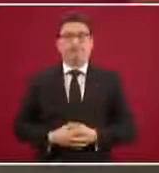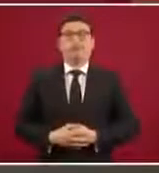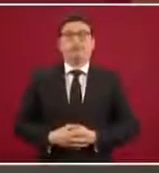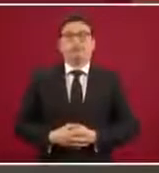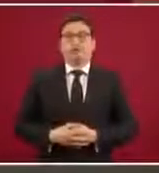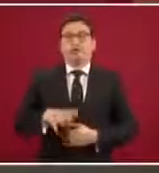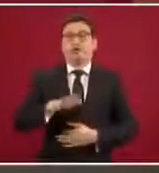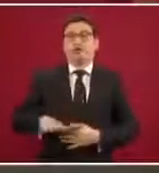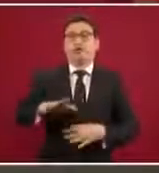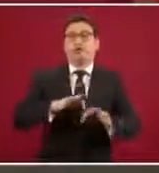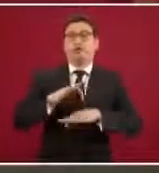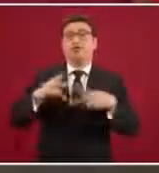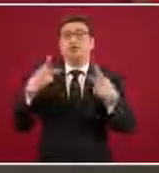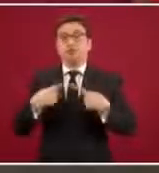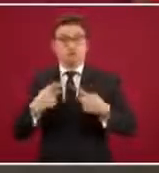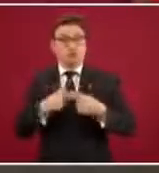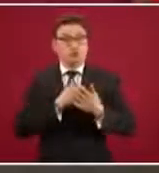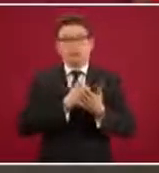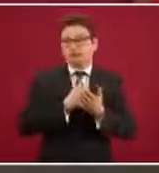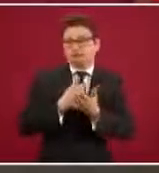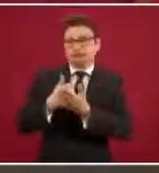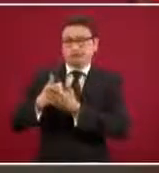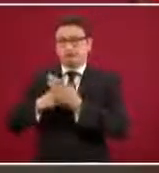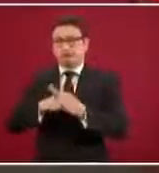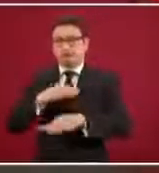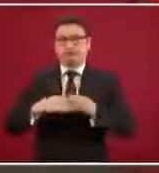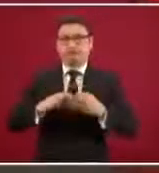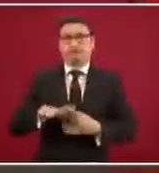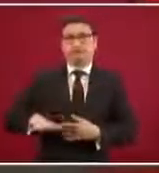el pueblo cuida al pueblo.